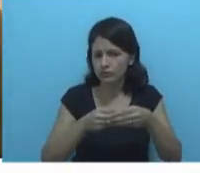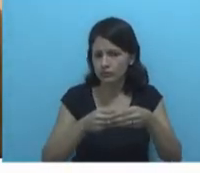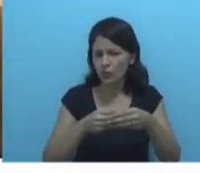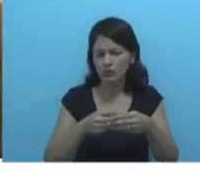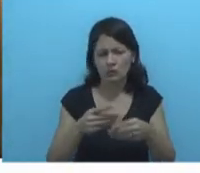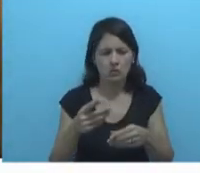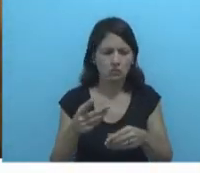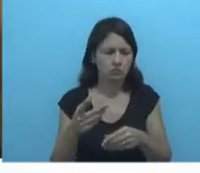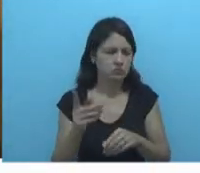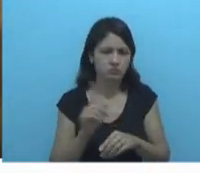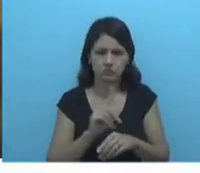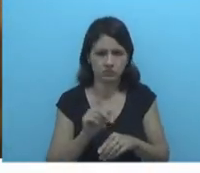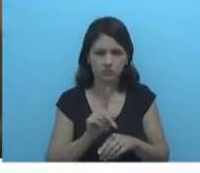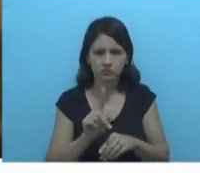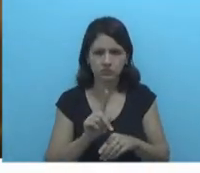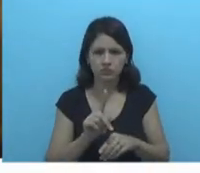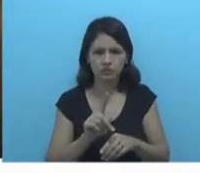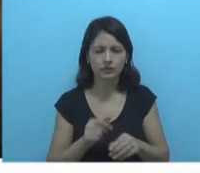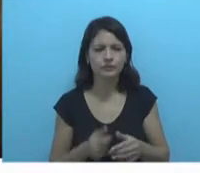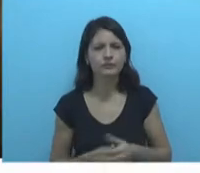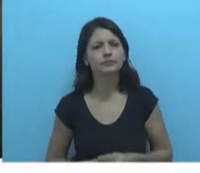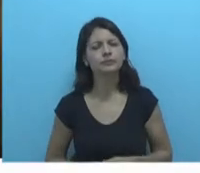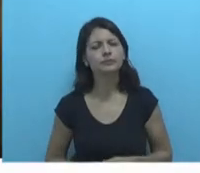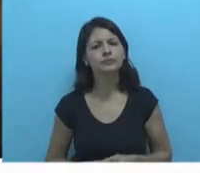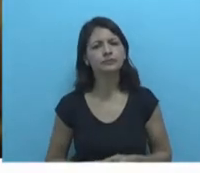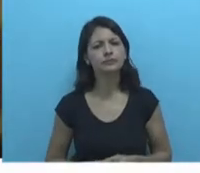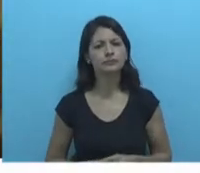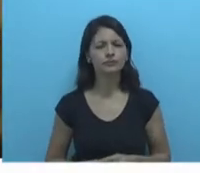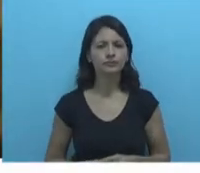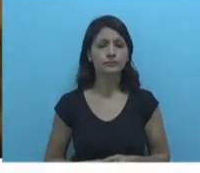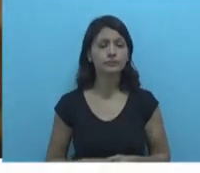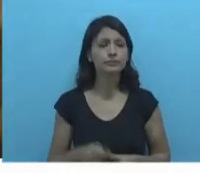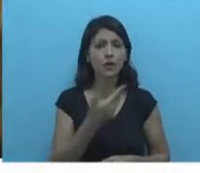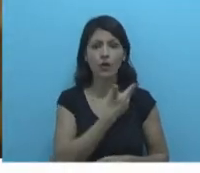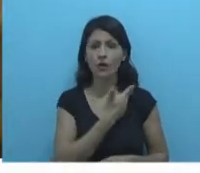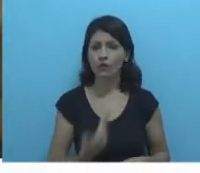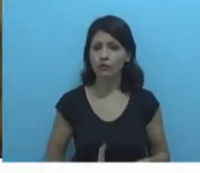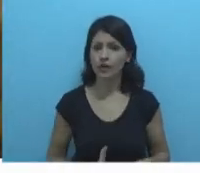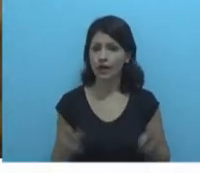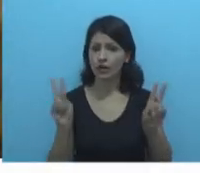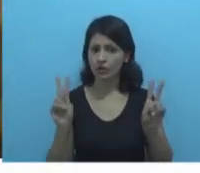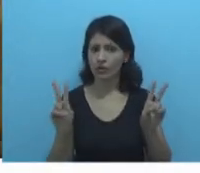tema. Y este gobierno peronista